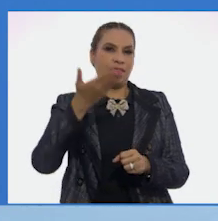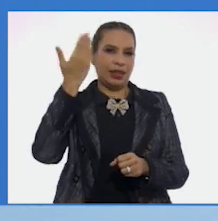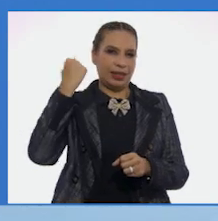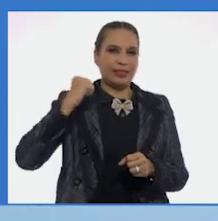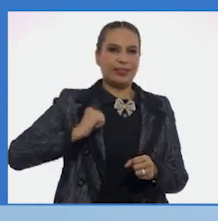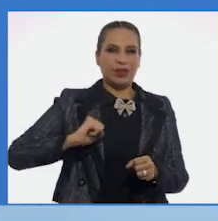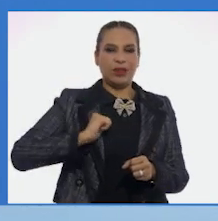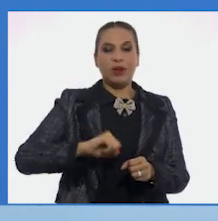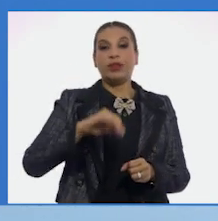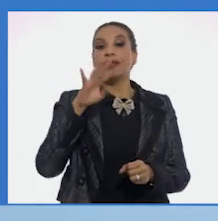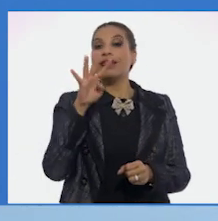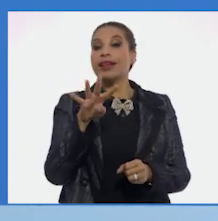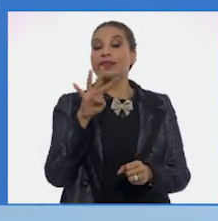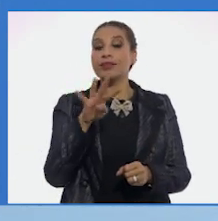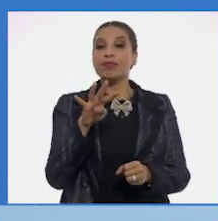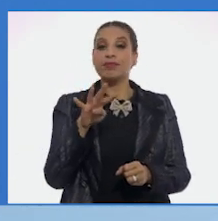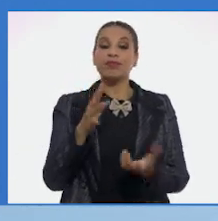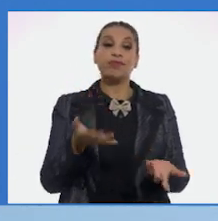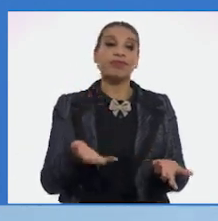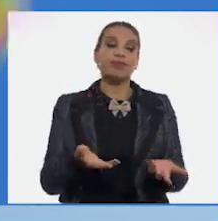siglo XIX,